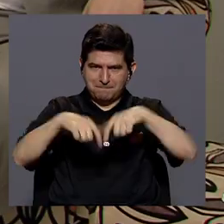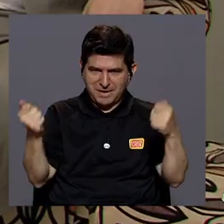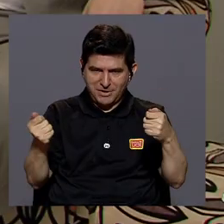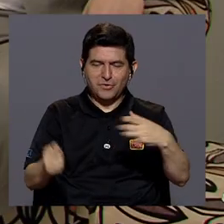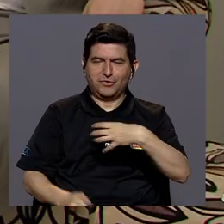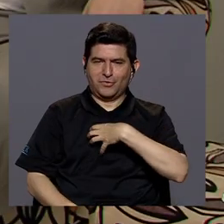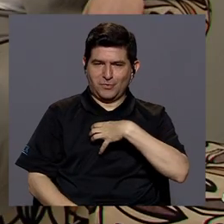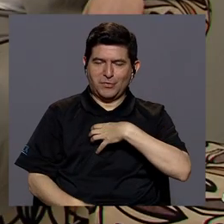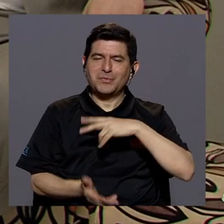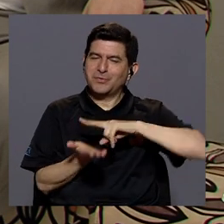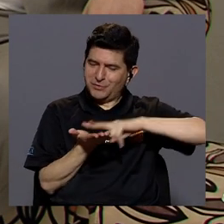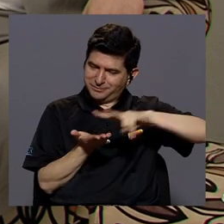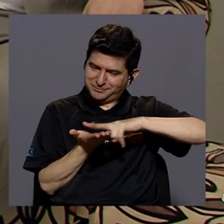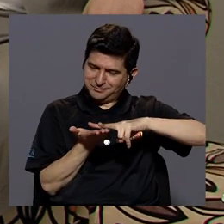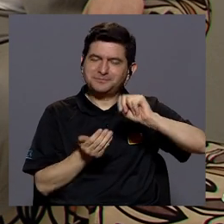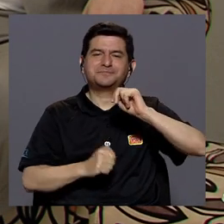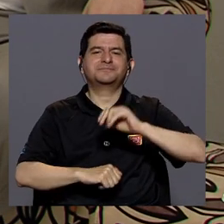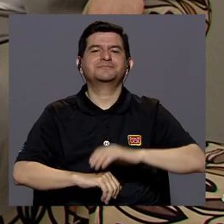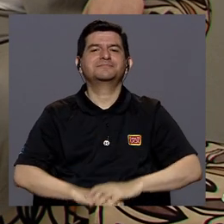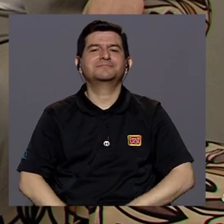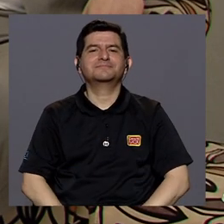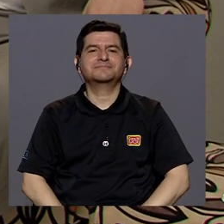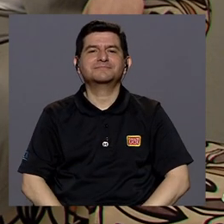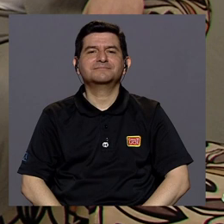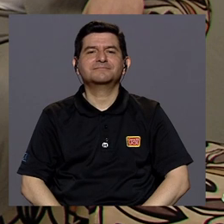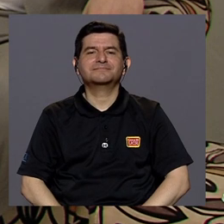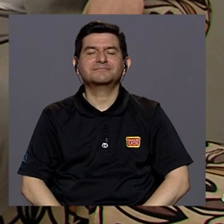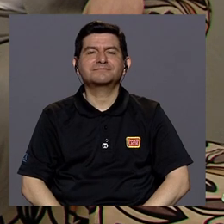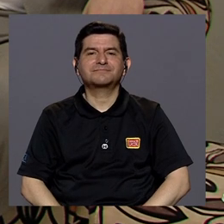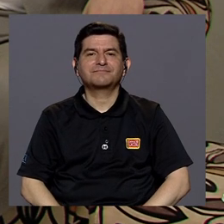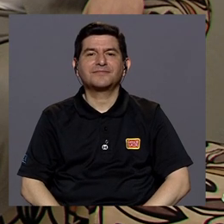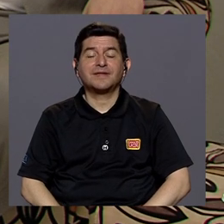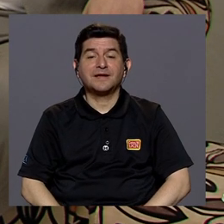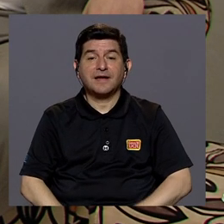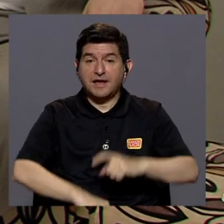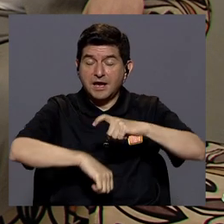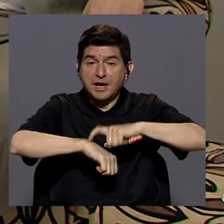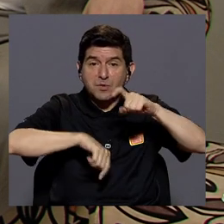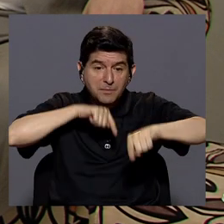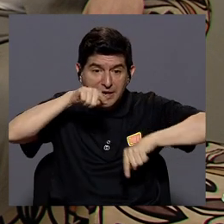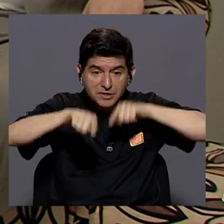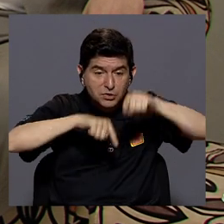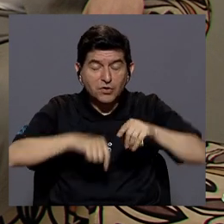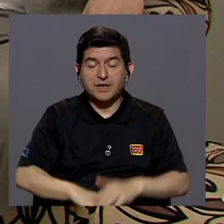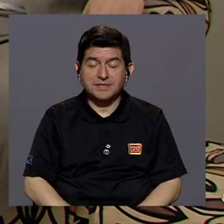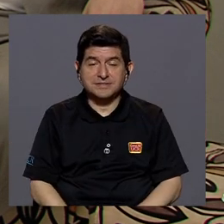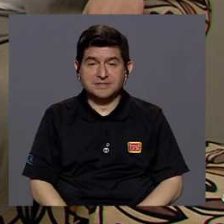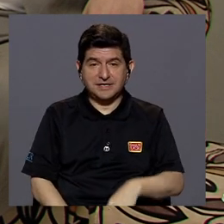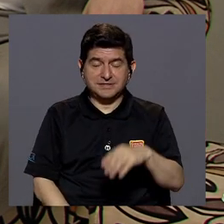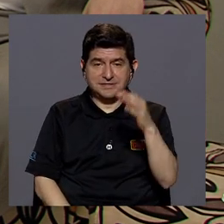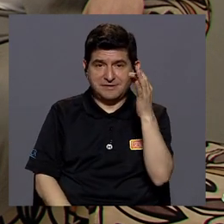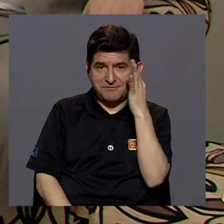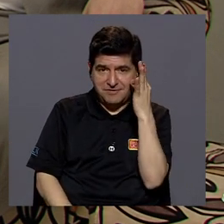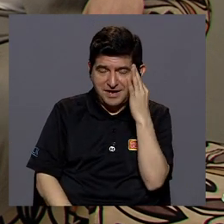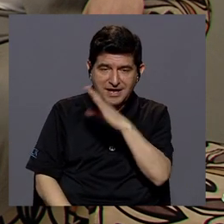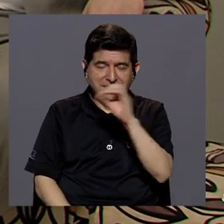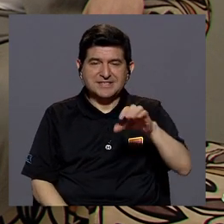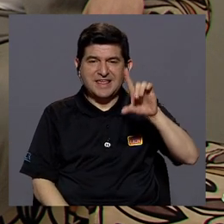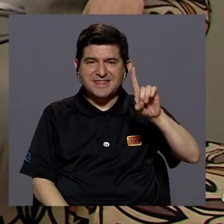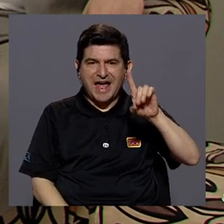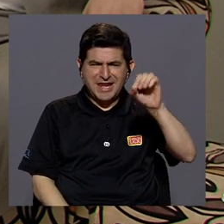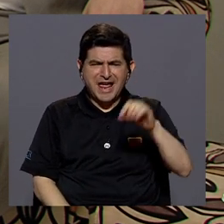Liberación. Lo cierto es que cuando las crisis entre Daniel y Figueres se pusieron a pelear,